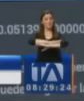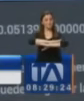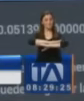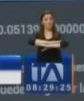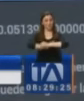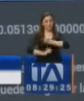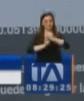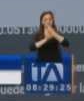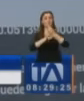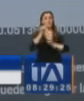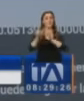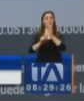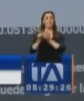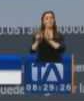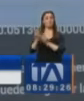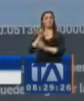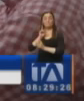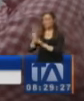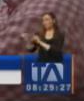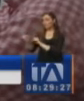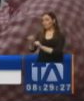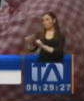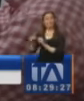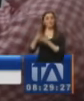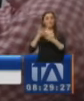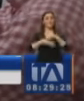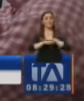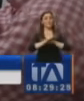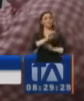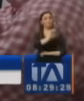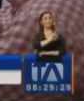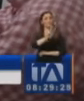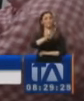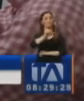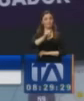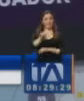de apoyo a los damnificados del terremoto. Ingresando a